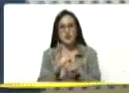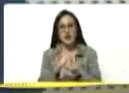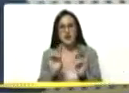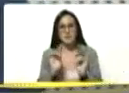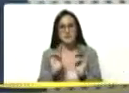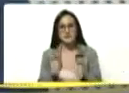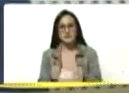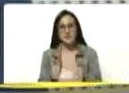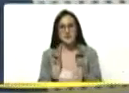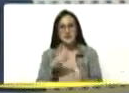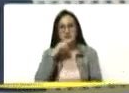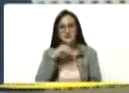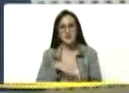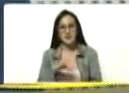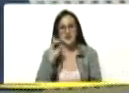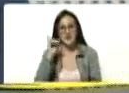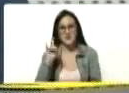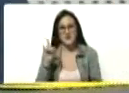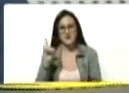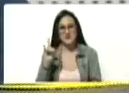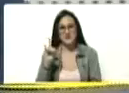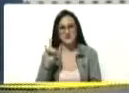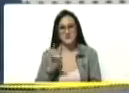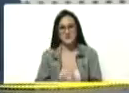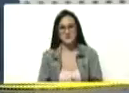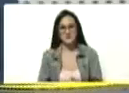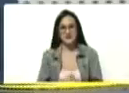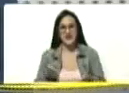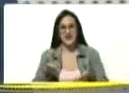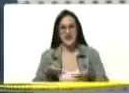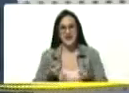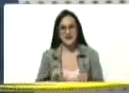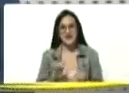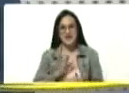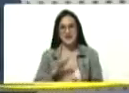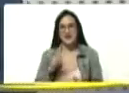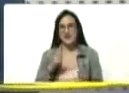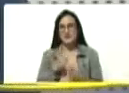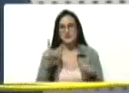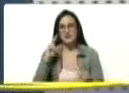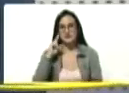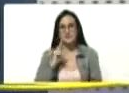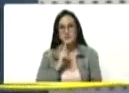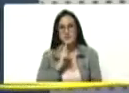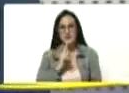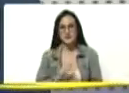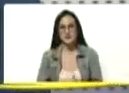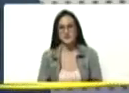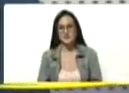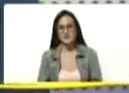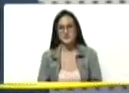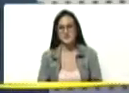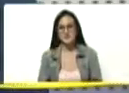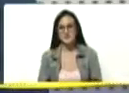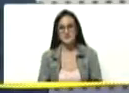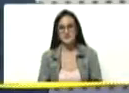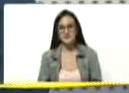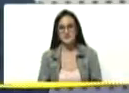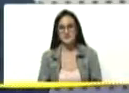nueva etapa en la historia de Bolivia. La hija predilecta del libertador Simón Bolívar.